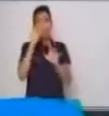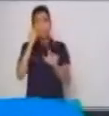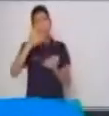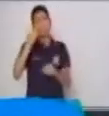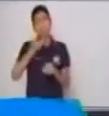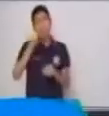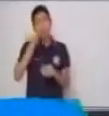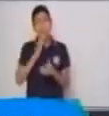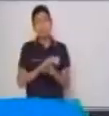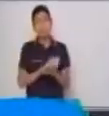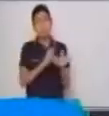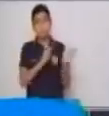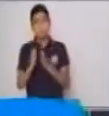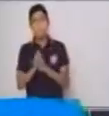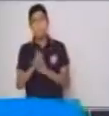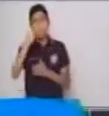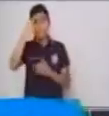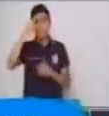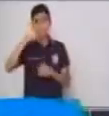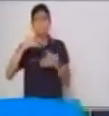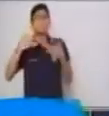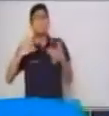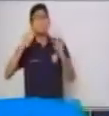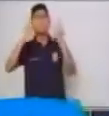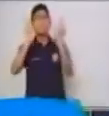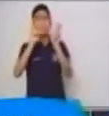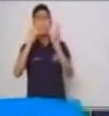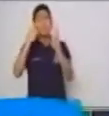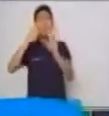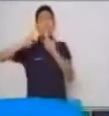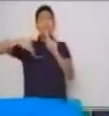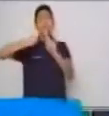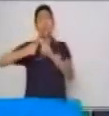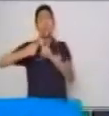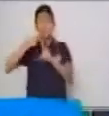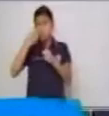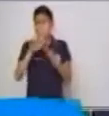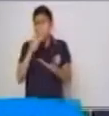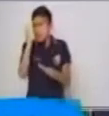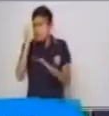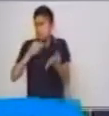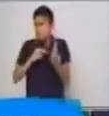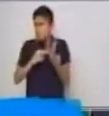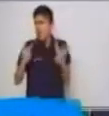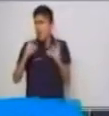muy interesante, lo que se llama la suma. ¿Ustedes saben qué es una suma?